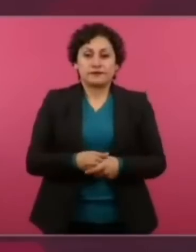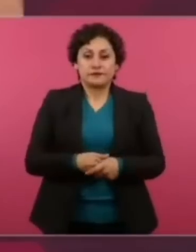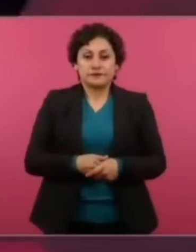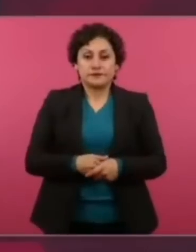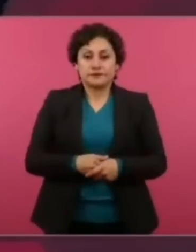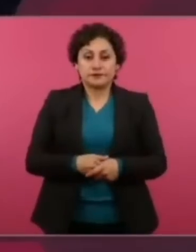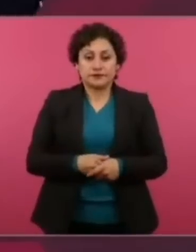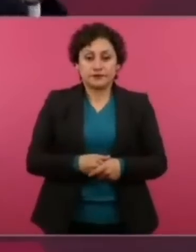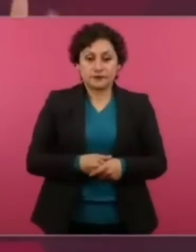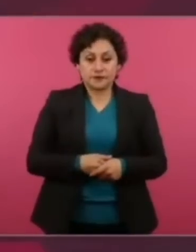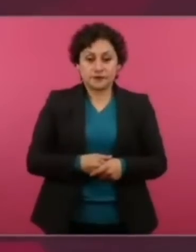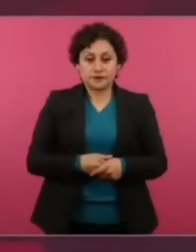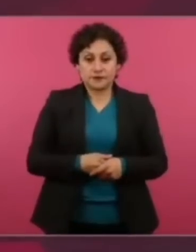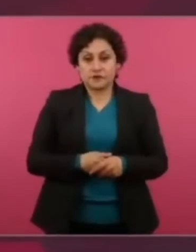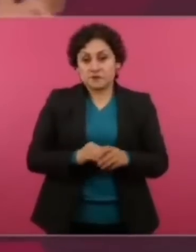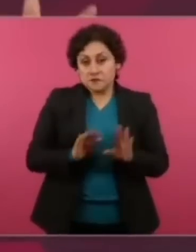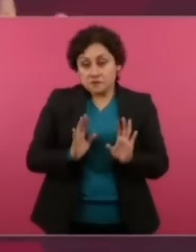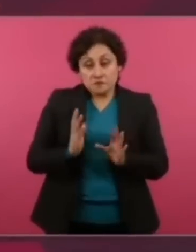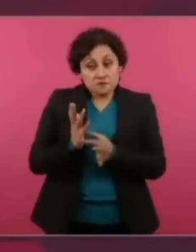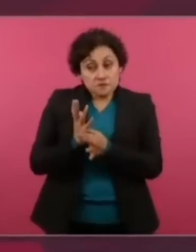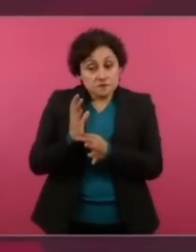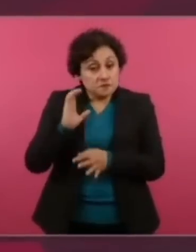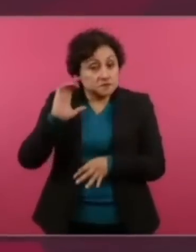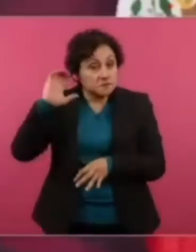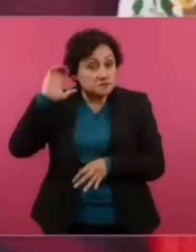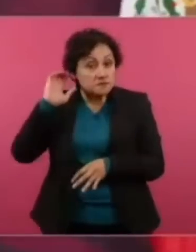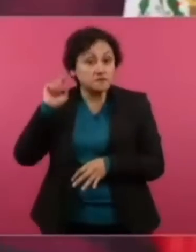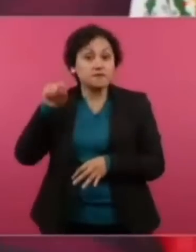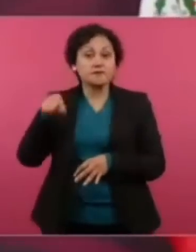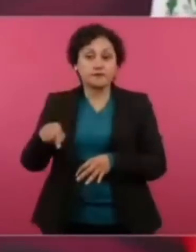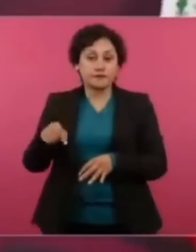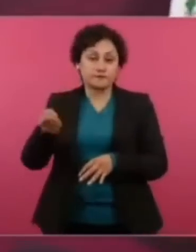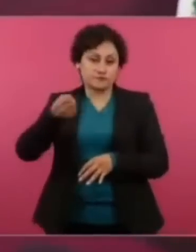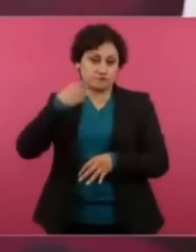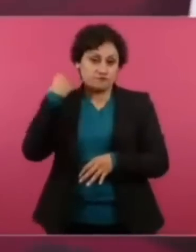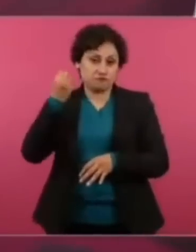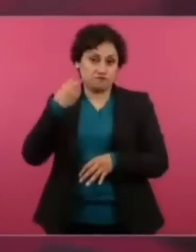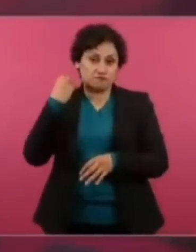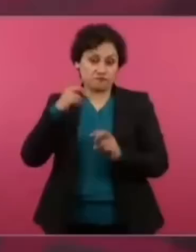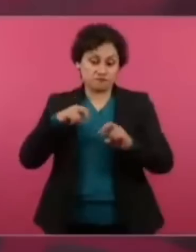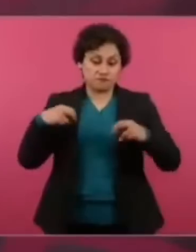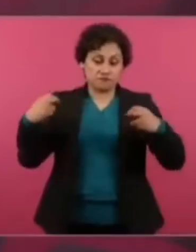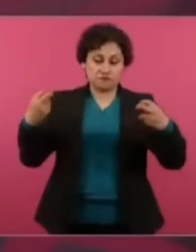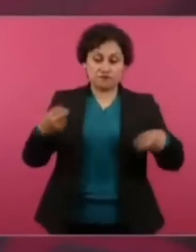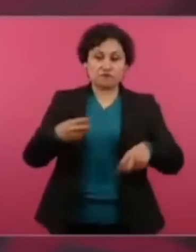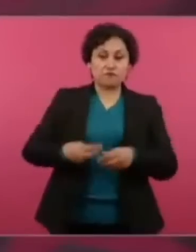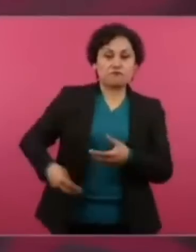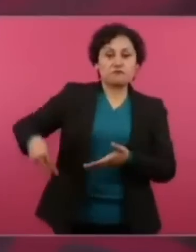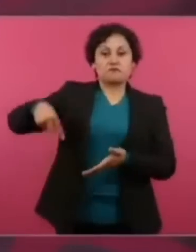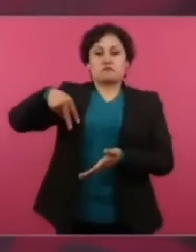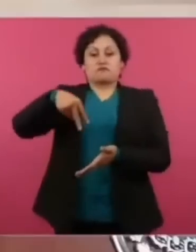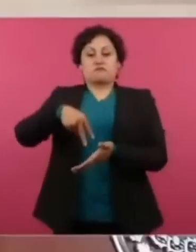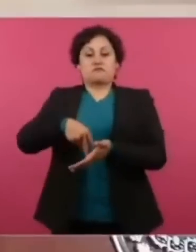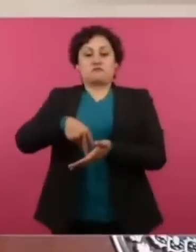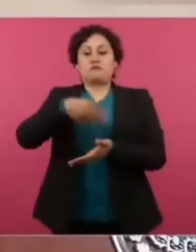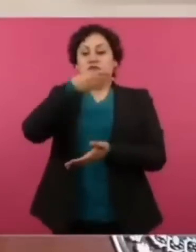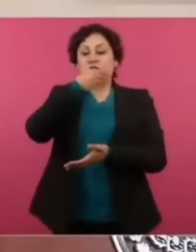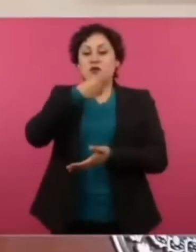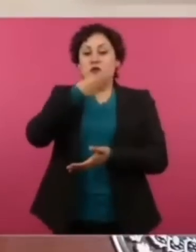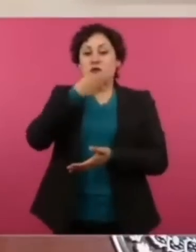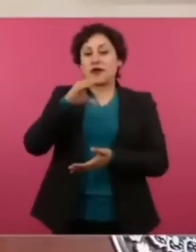Y dicen que se paró de la mesa Claudio X González,